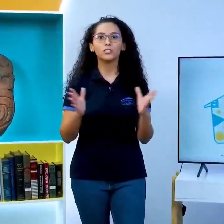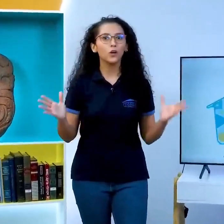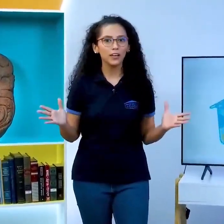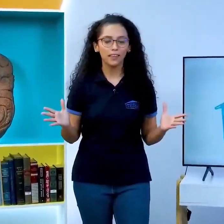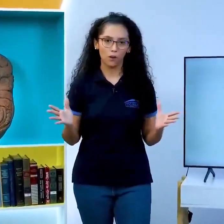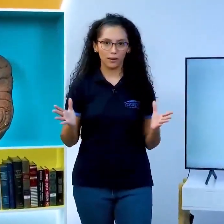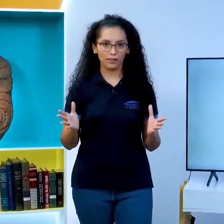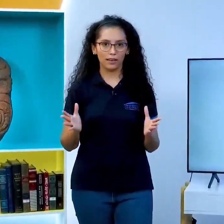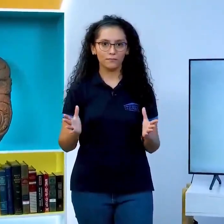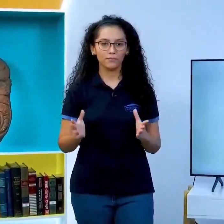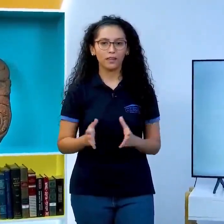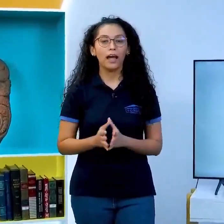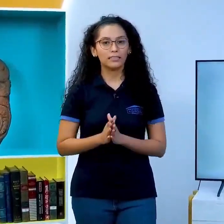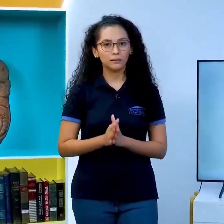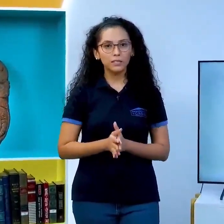de la historia de la humanidad. Asimismo es